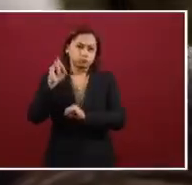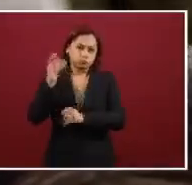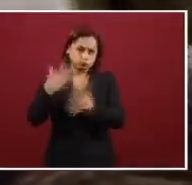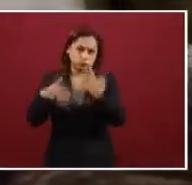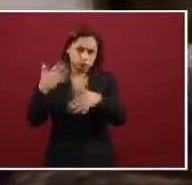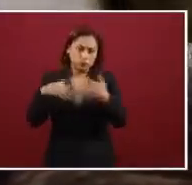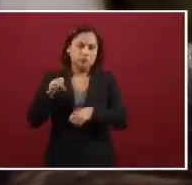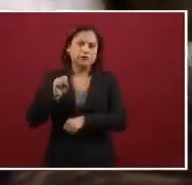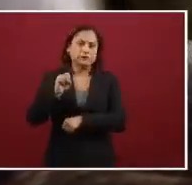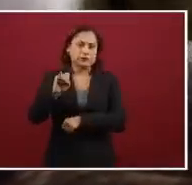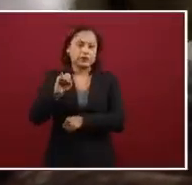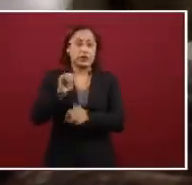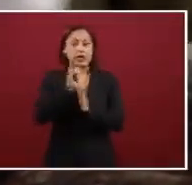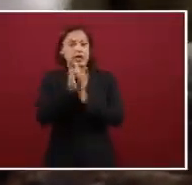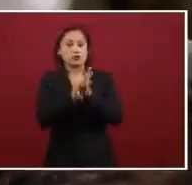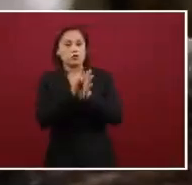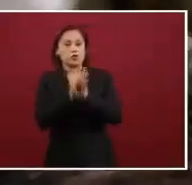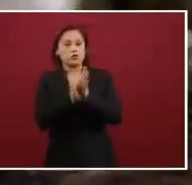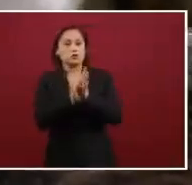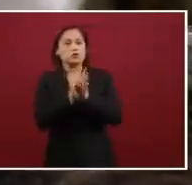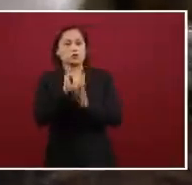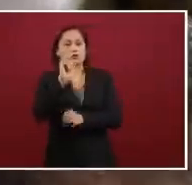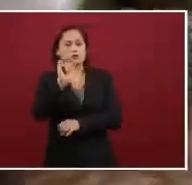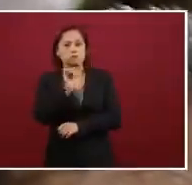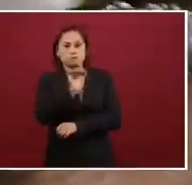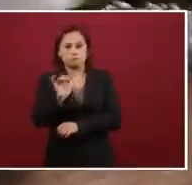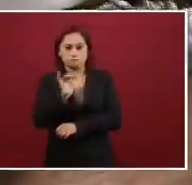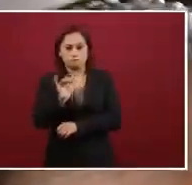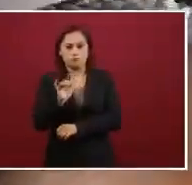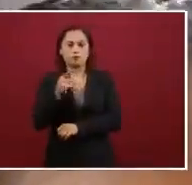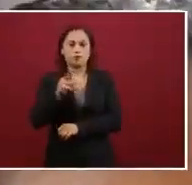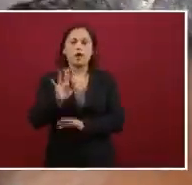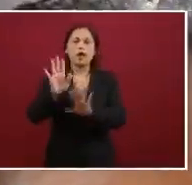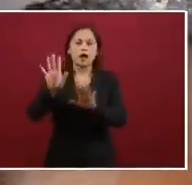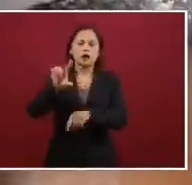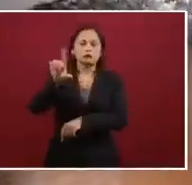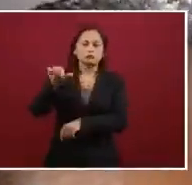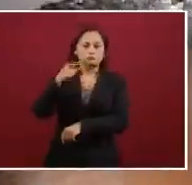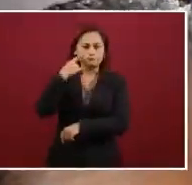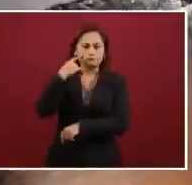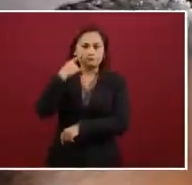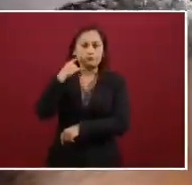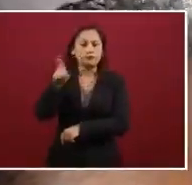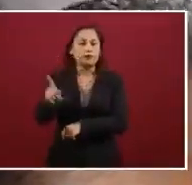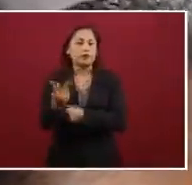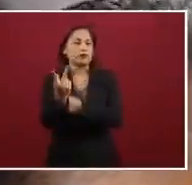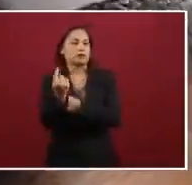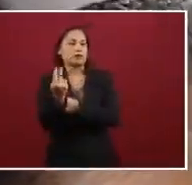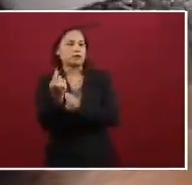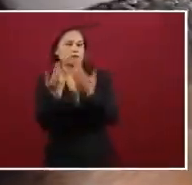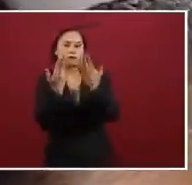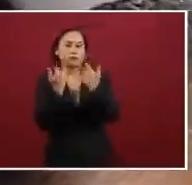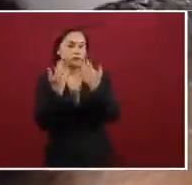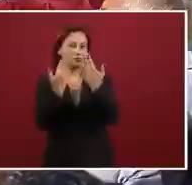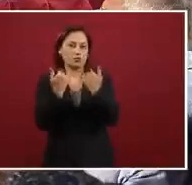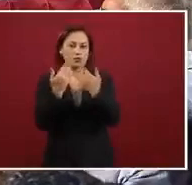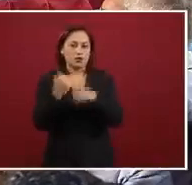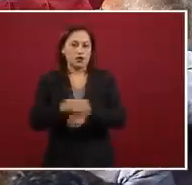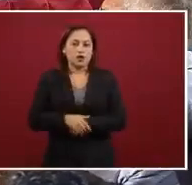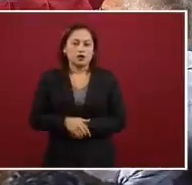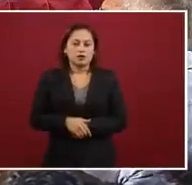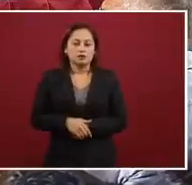YouTube, entonces sí, pero en… Lo vemos. Sí, en la televisión no hay, no hay cintillos,